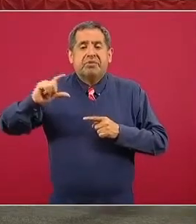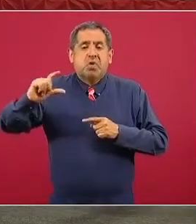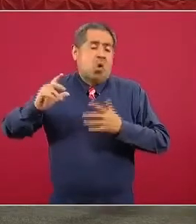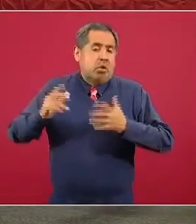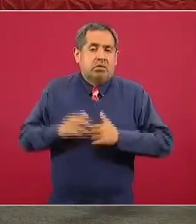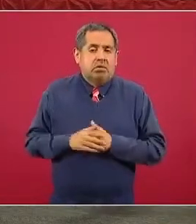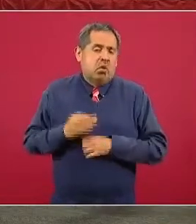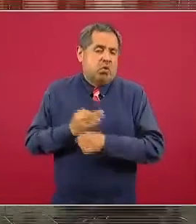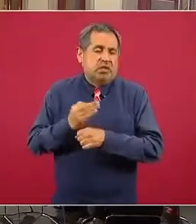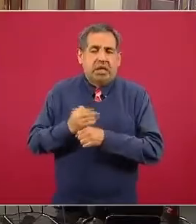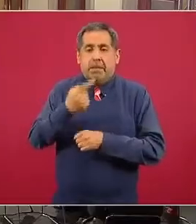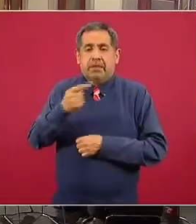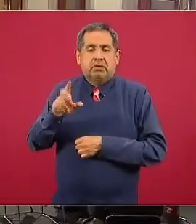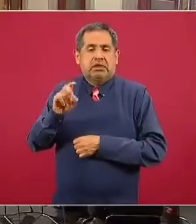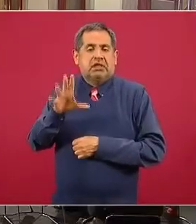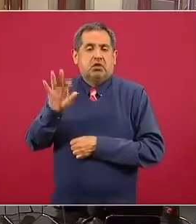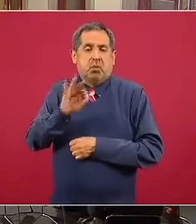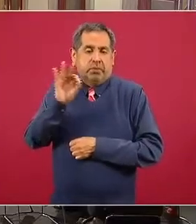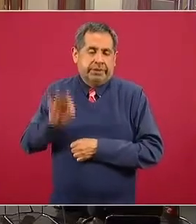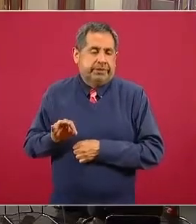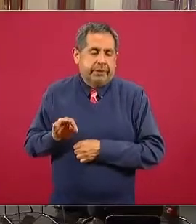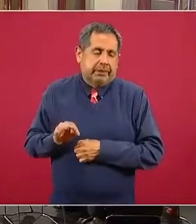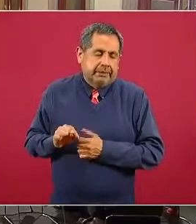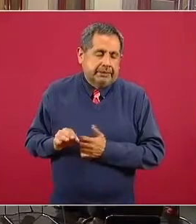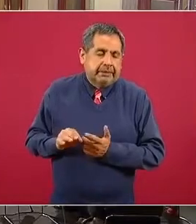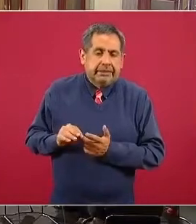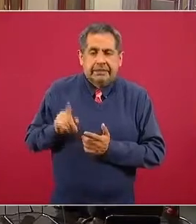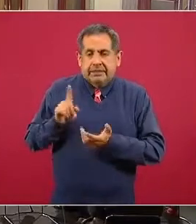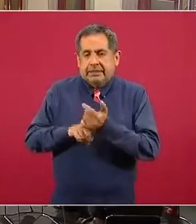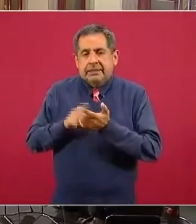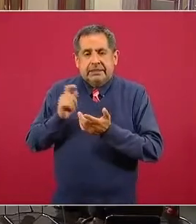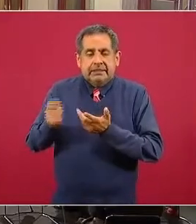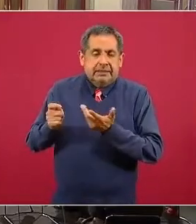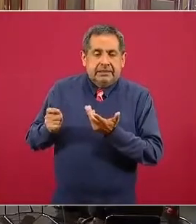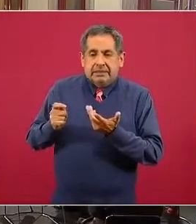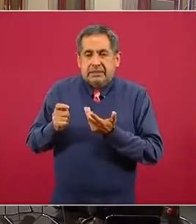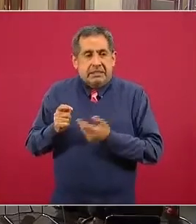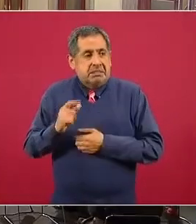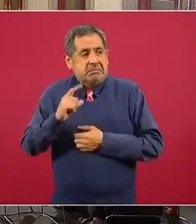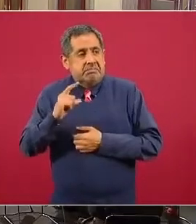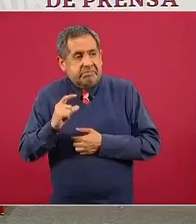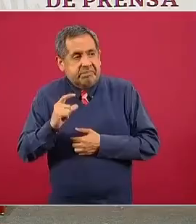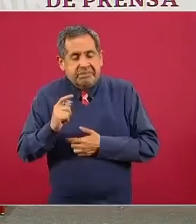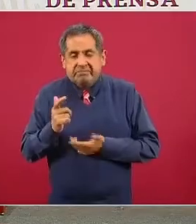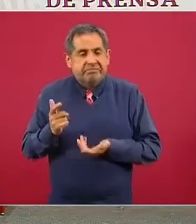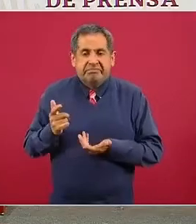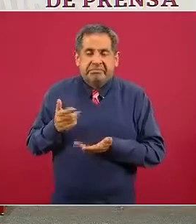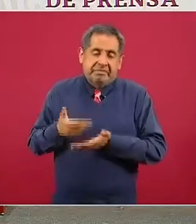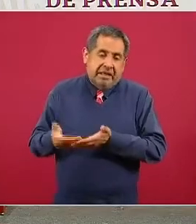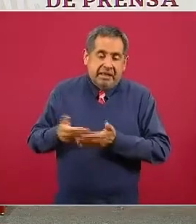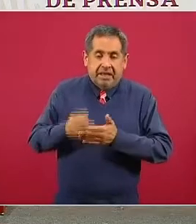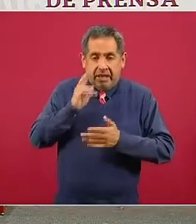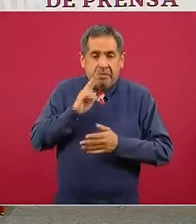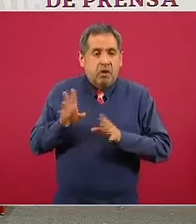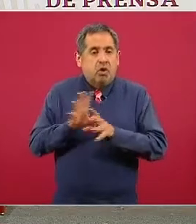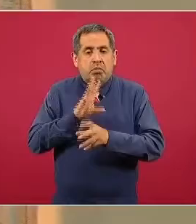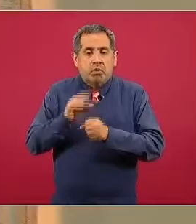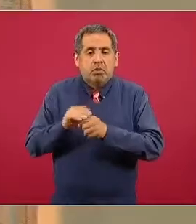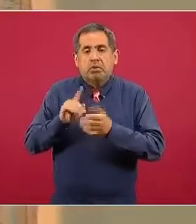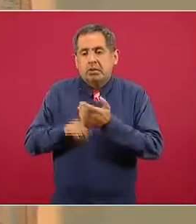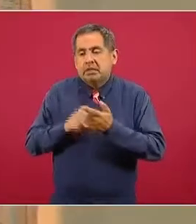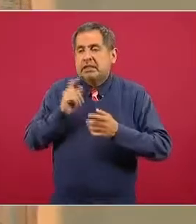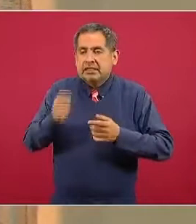Menos 35% es precisamente esa disminución que tenemos a la fecha del corte